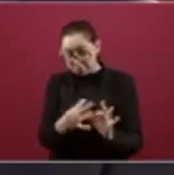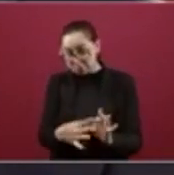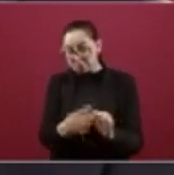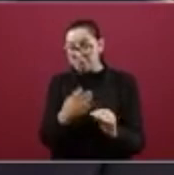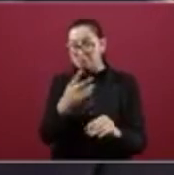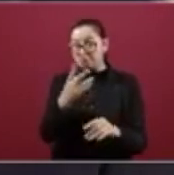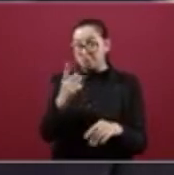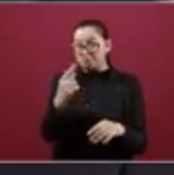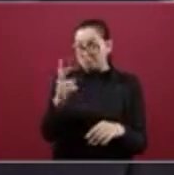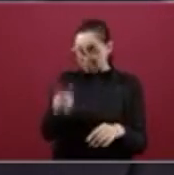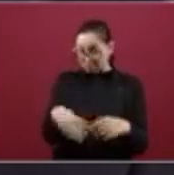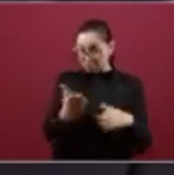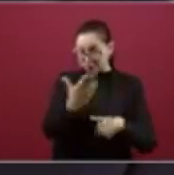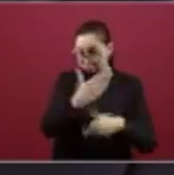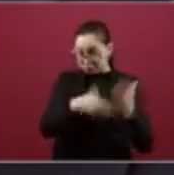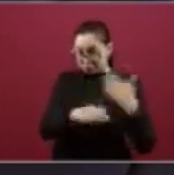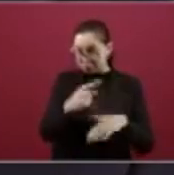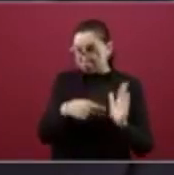pero no